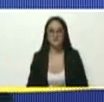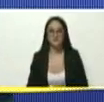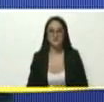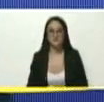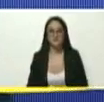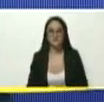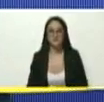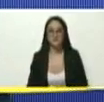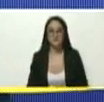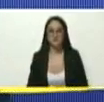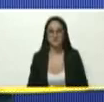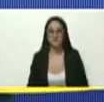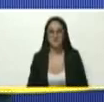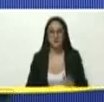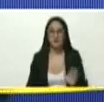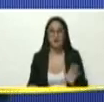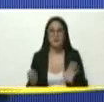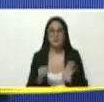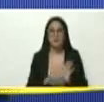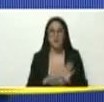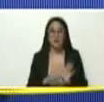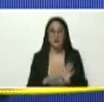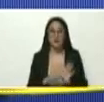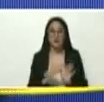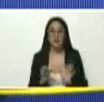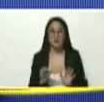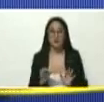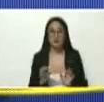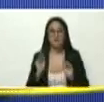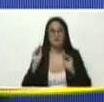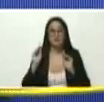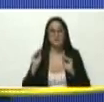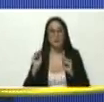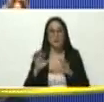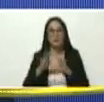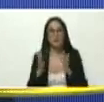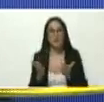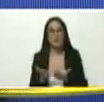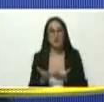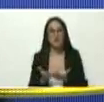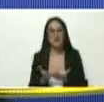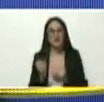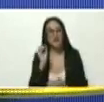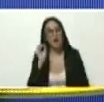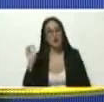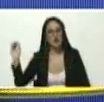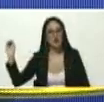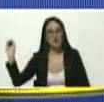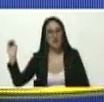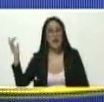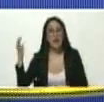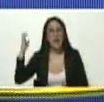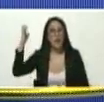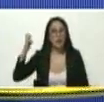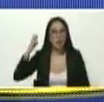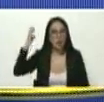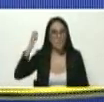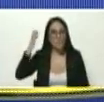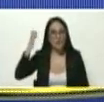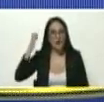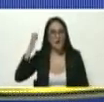Y que han colocado, sobre todo, al llamado mundo occidental, a Europa, más